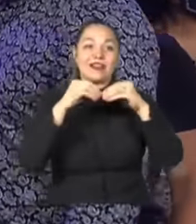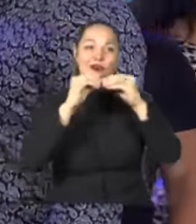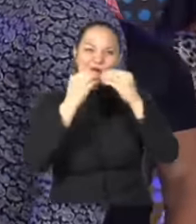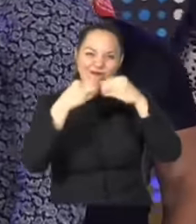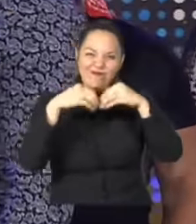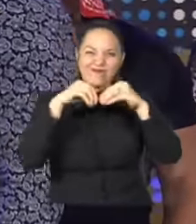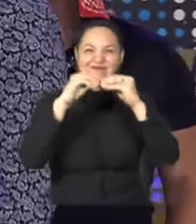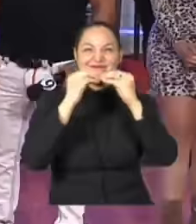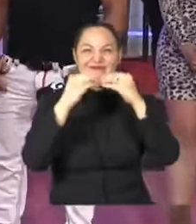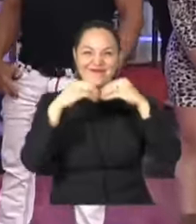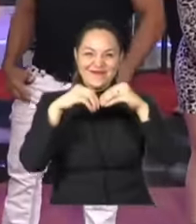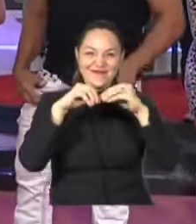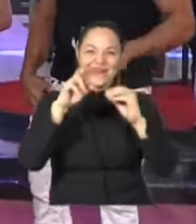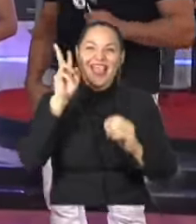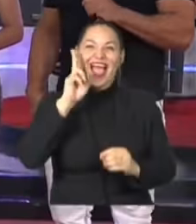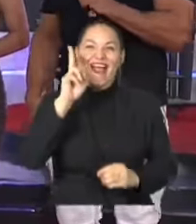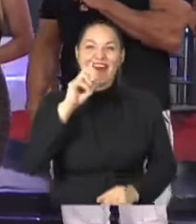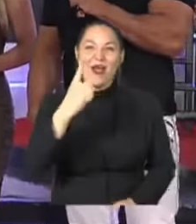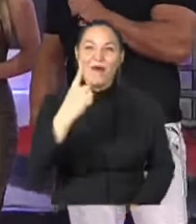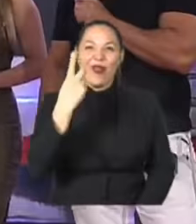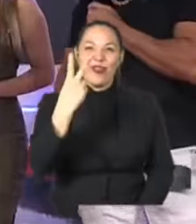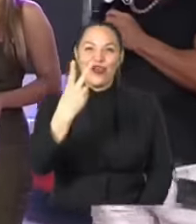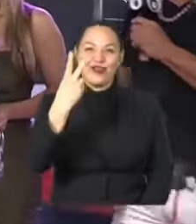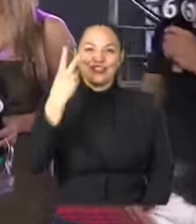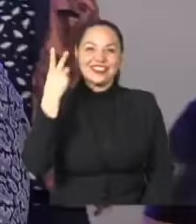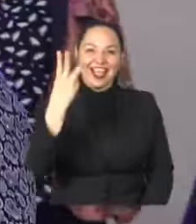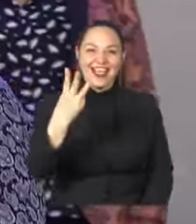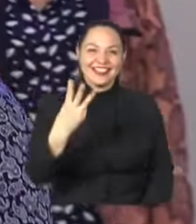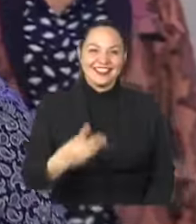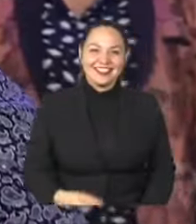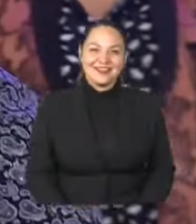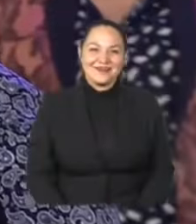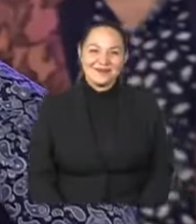De telenovela. Una, dos,